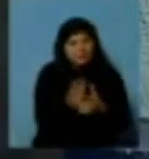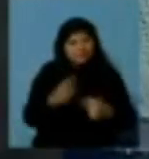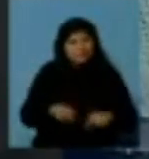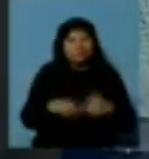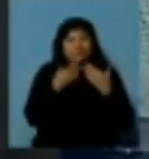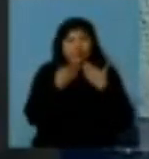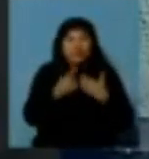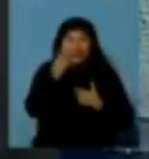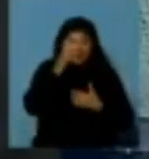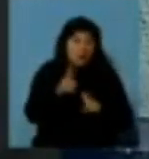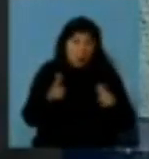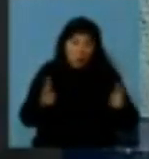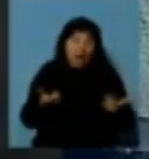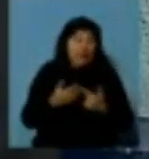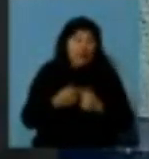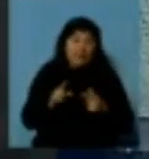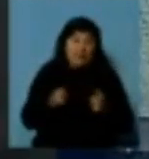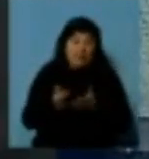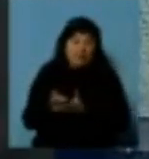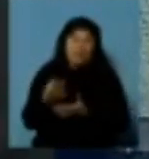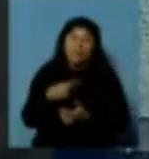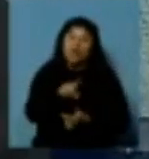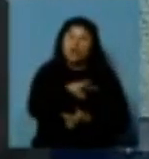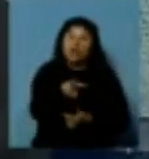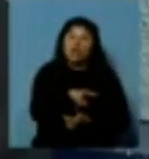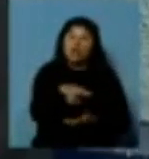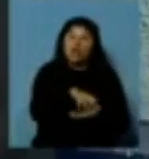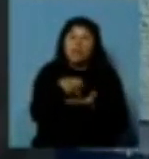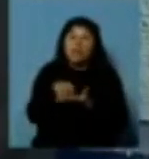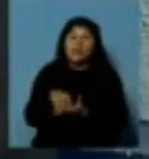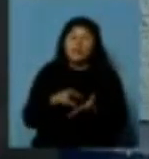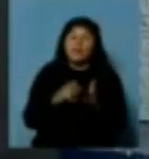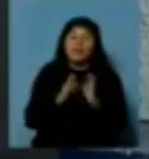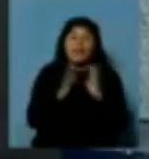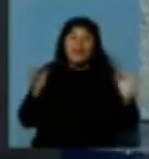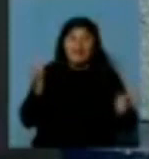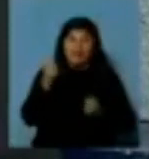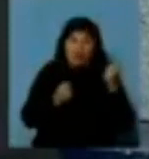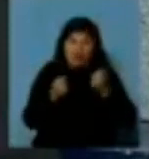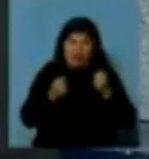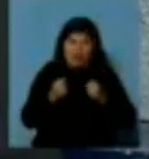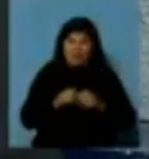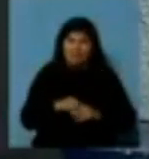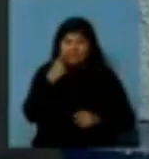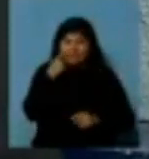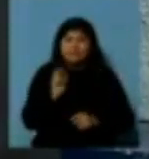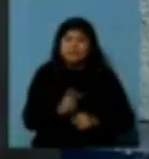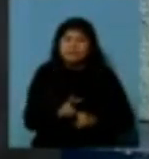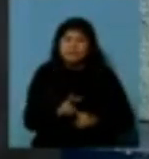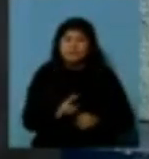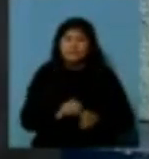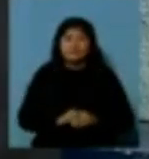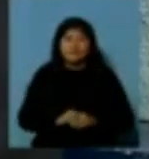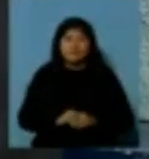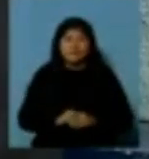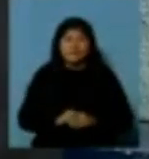Dios no. Pero la situación de ellos es muy crítica, es muy crítica. Ahí por eso nosotros también hablamos